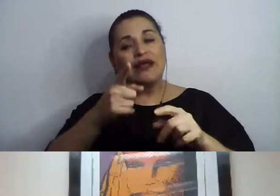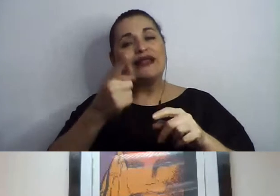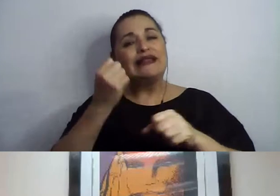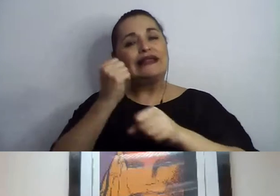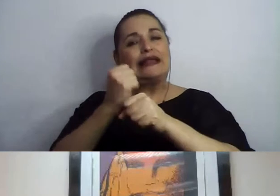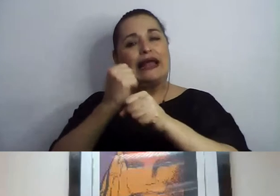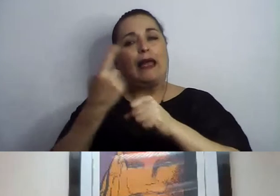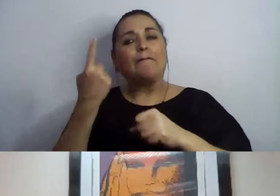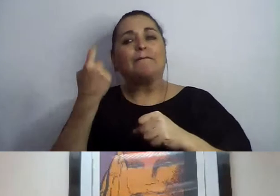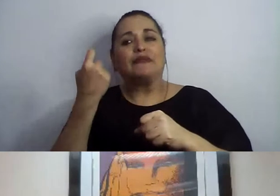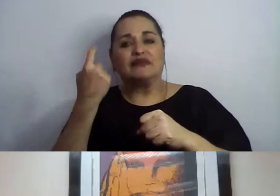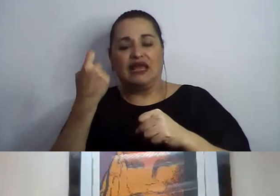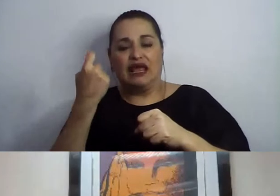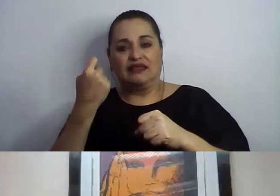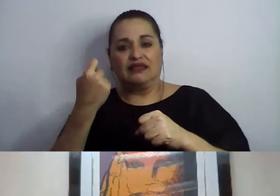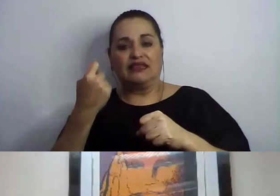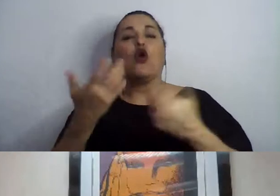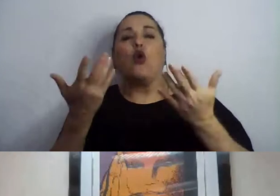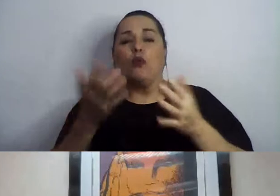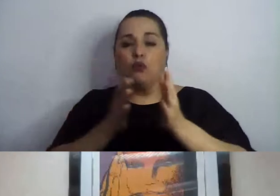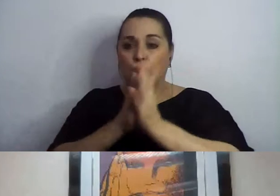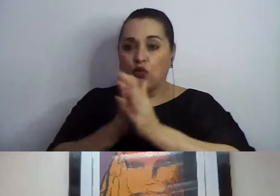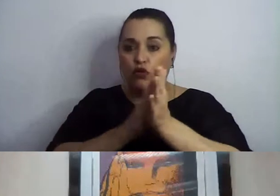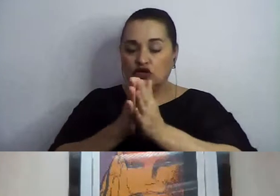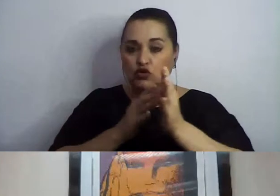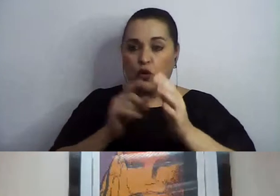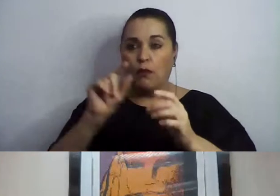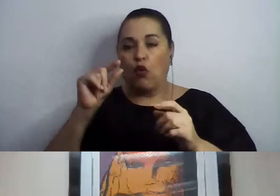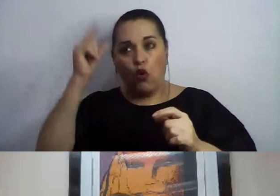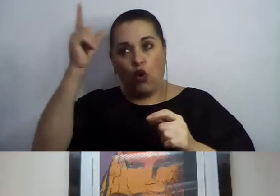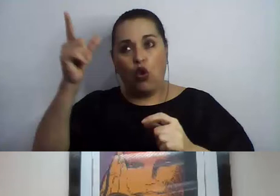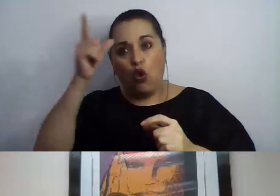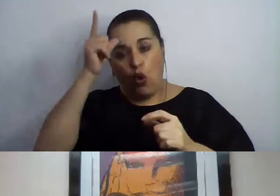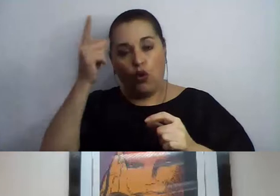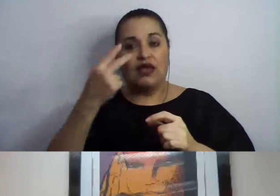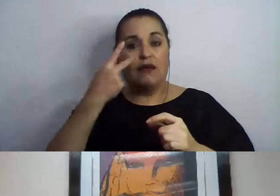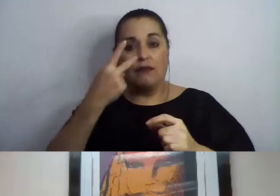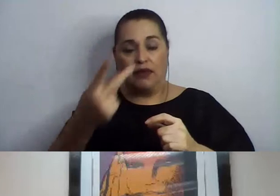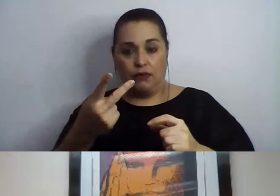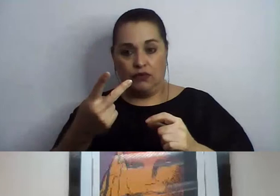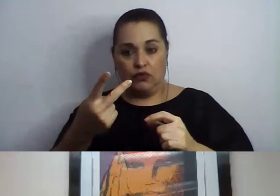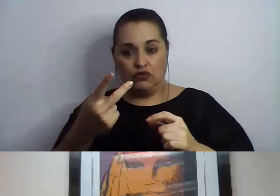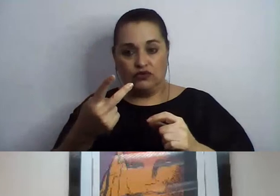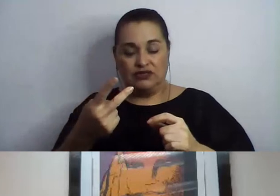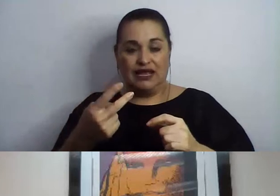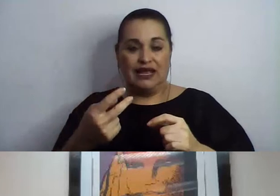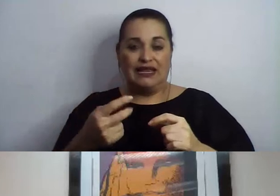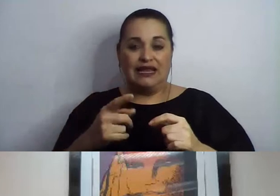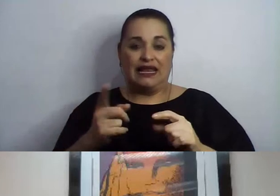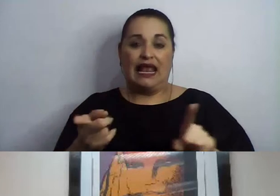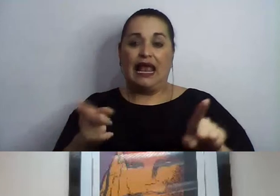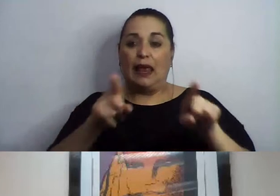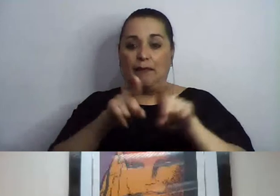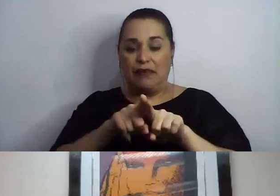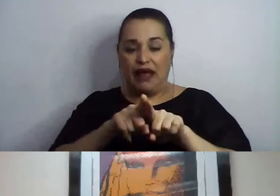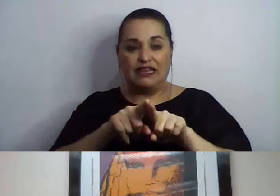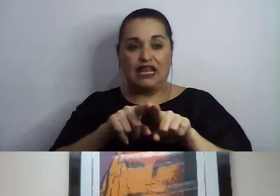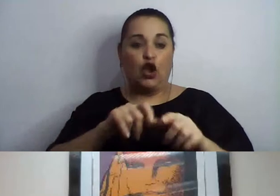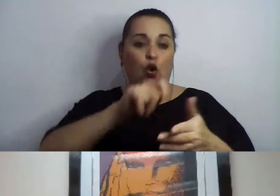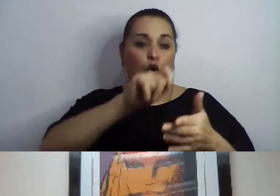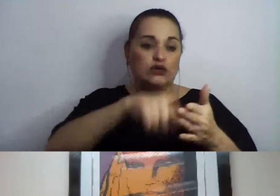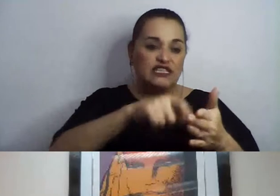sentido que podemos aprovechar como estos que es un poco la lógica que finalmente vemos entre ese empate entre consenso montevideo